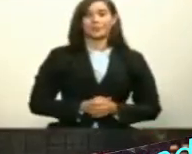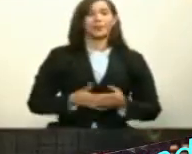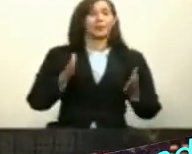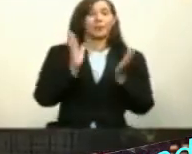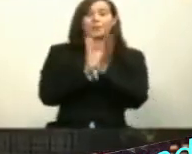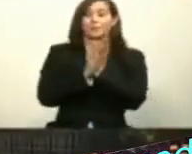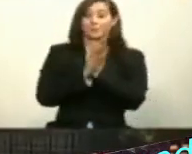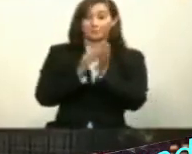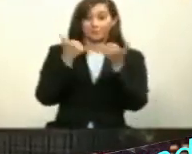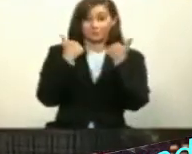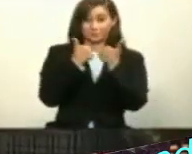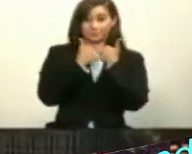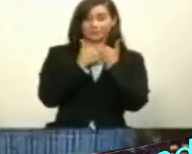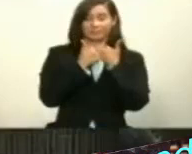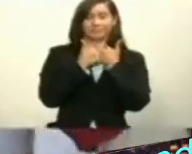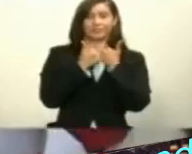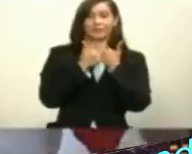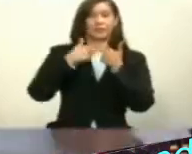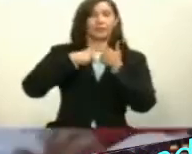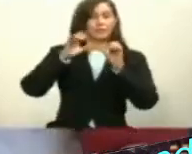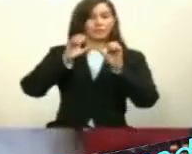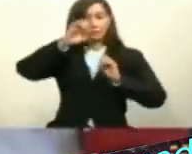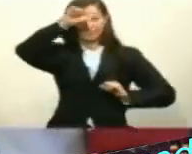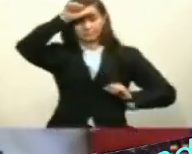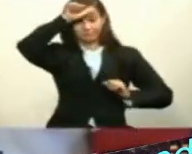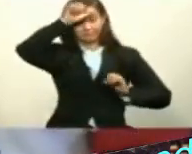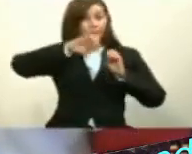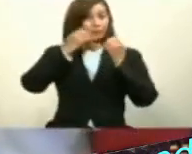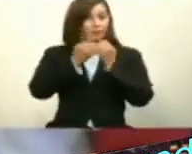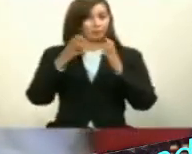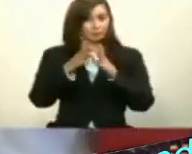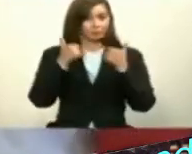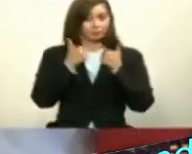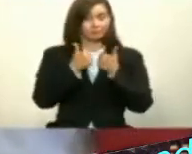muchas felicidades a ese gran equipo.